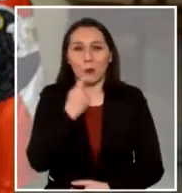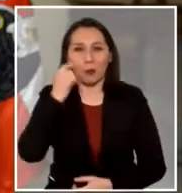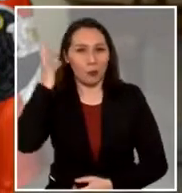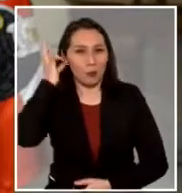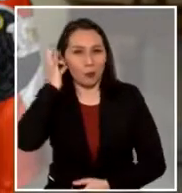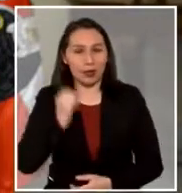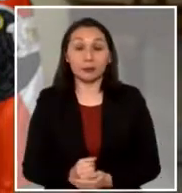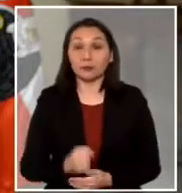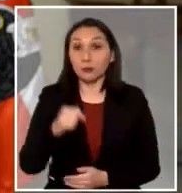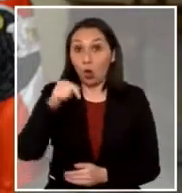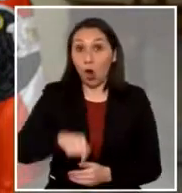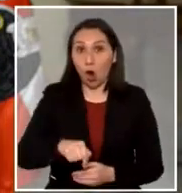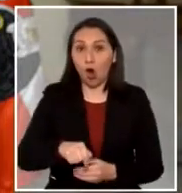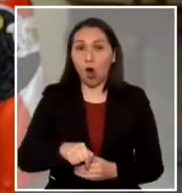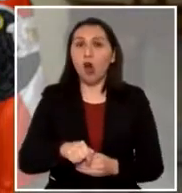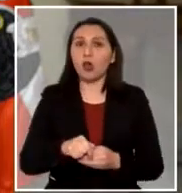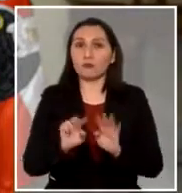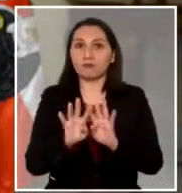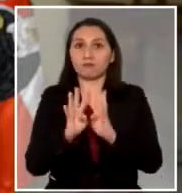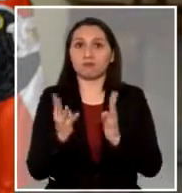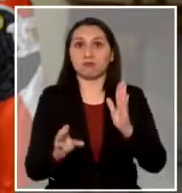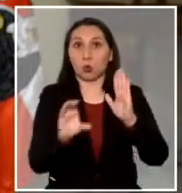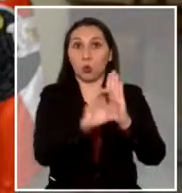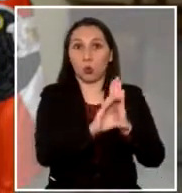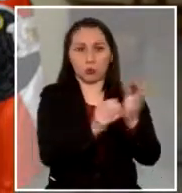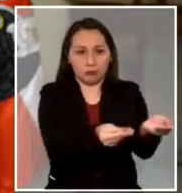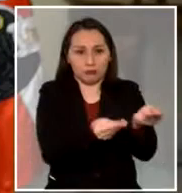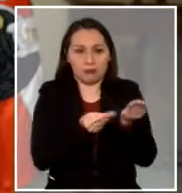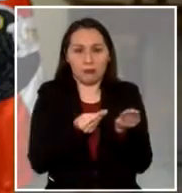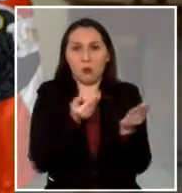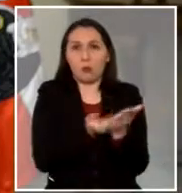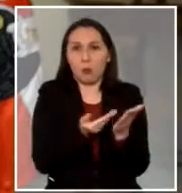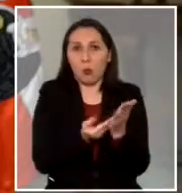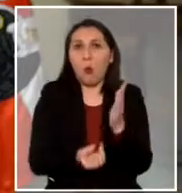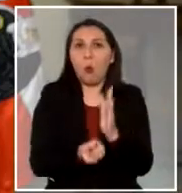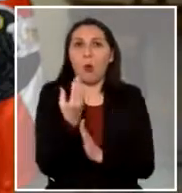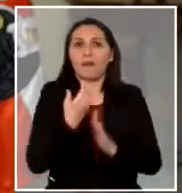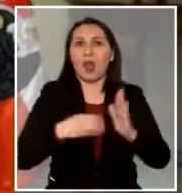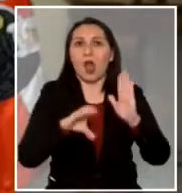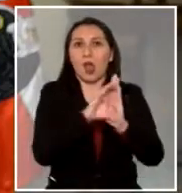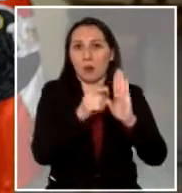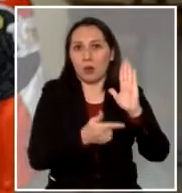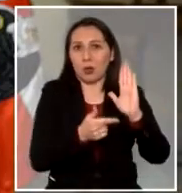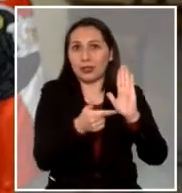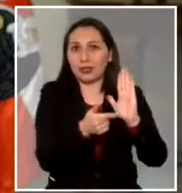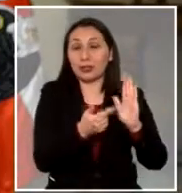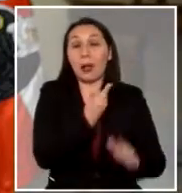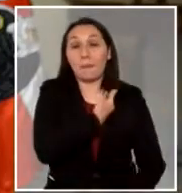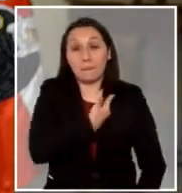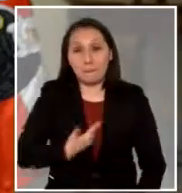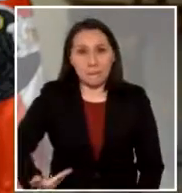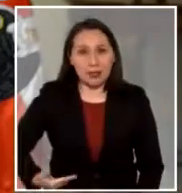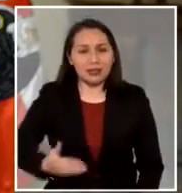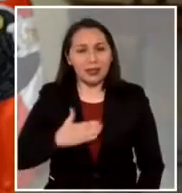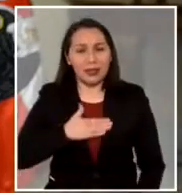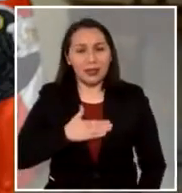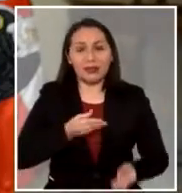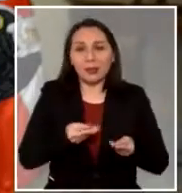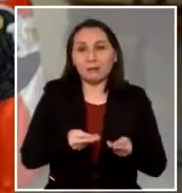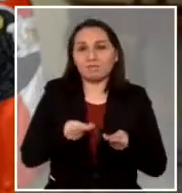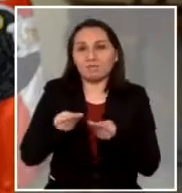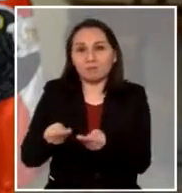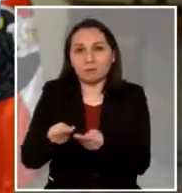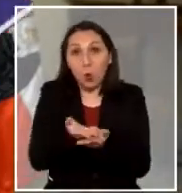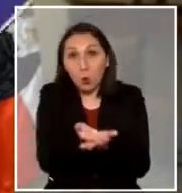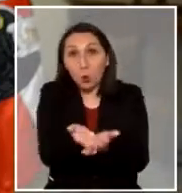hoy el poder constituyente me ha entregado una propuesta de nueva constitución política y como presidente hago entrega